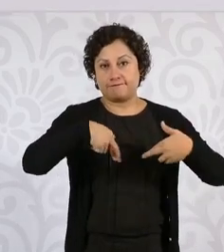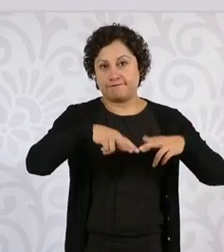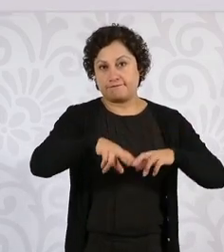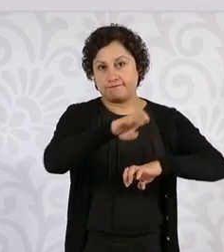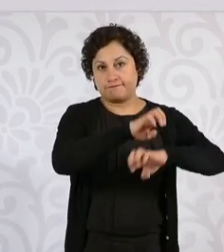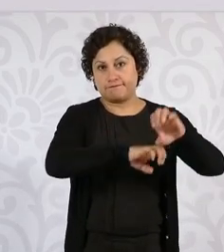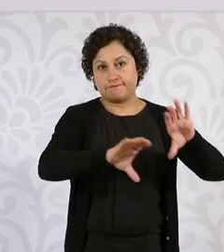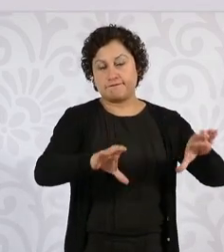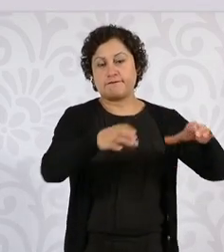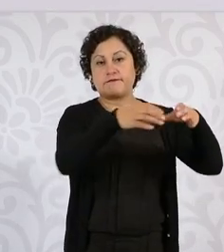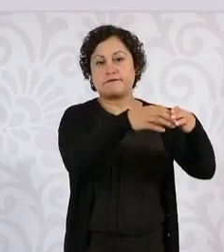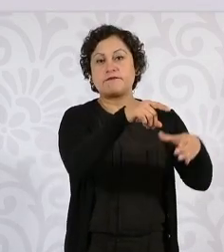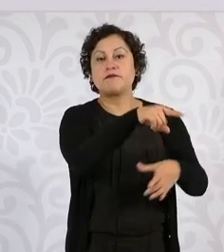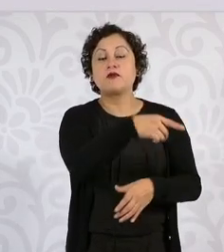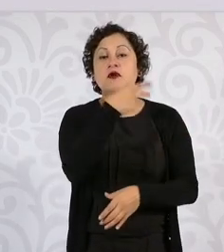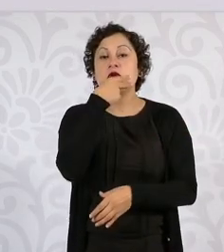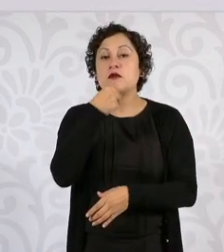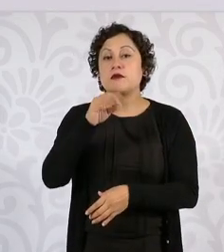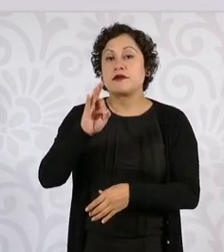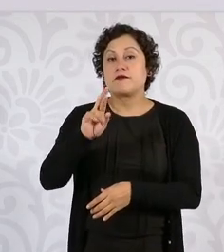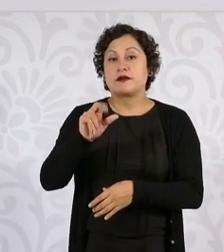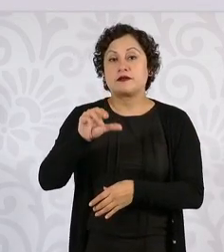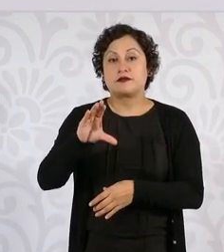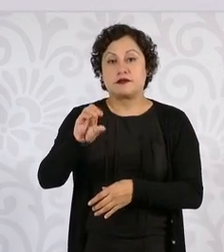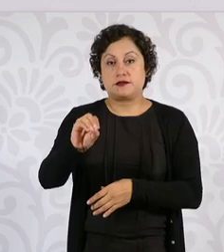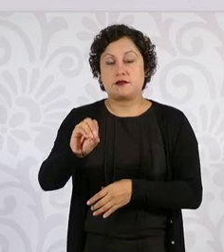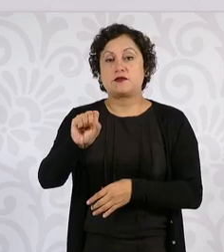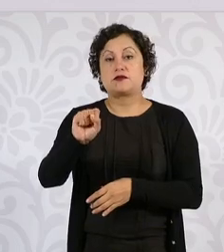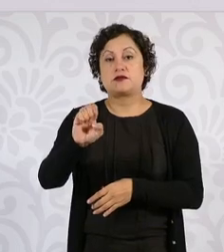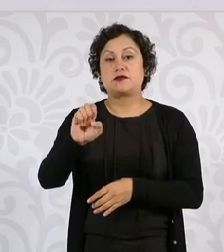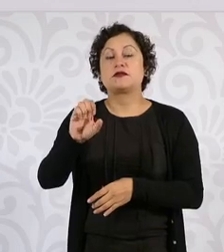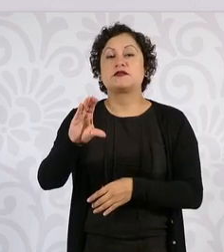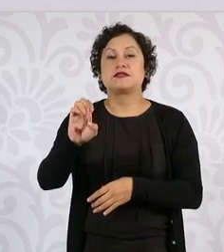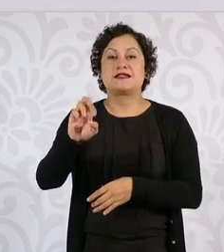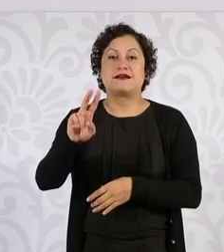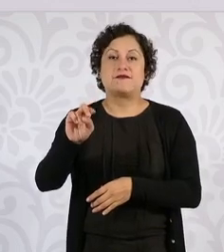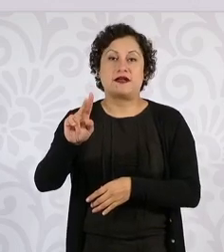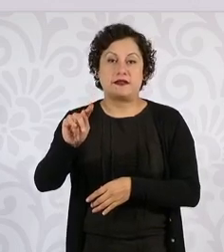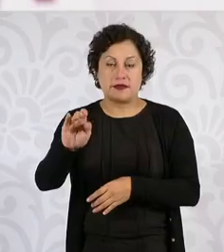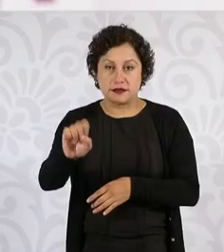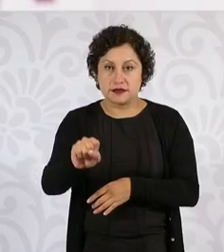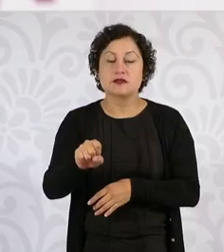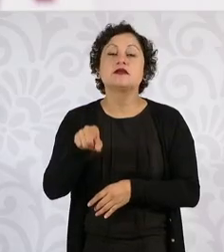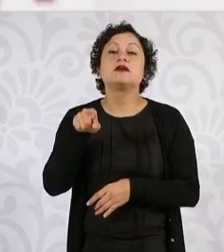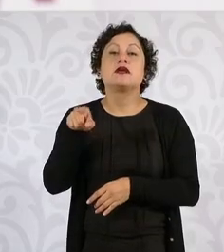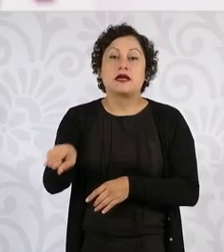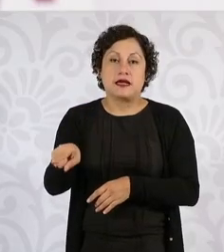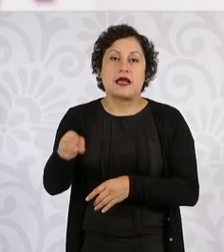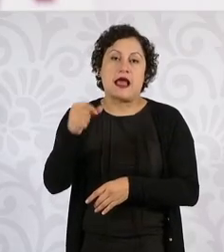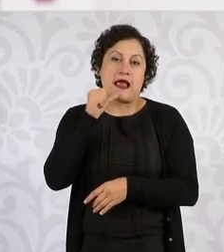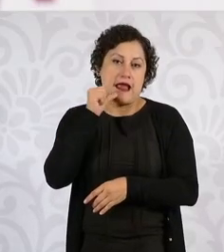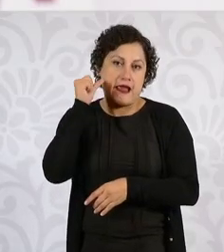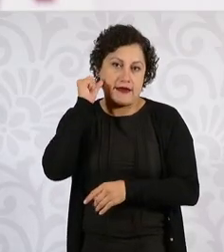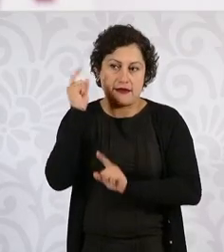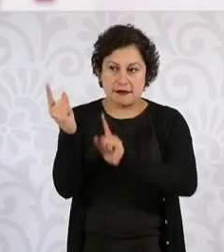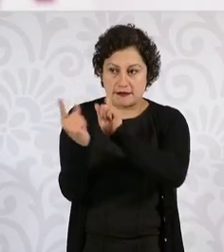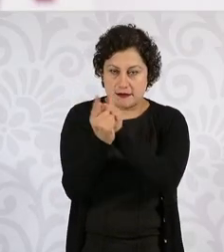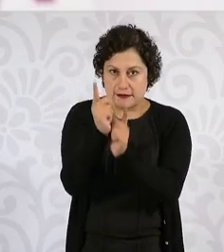con Francisco Cervantes, el trabajar en que haya una